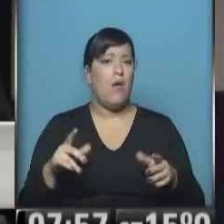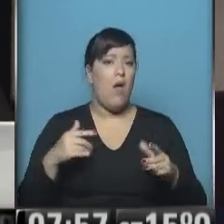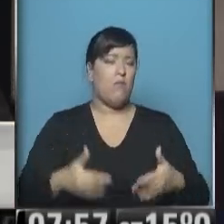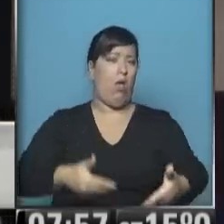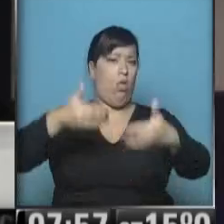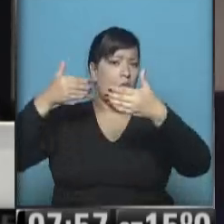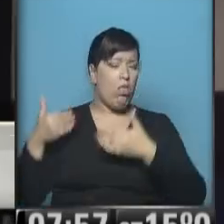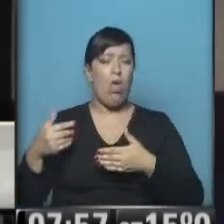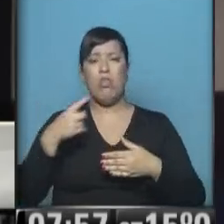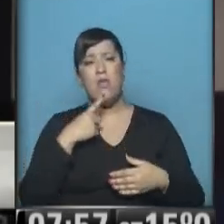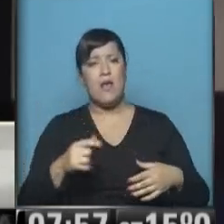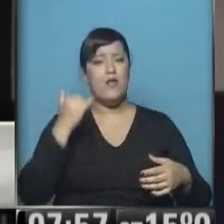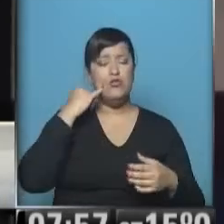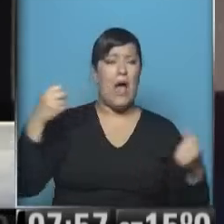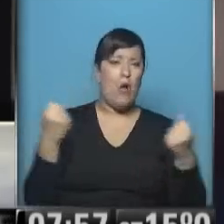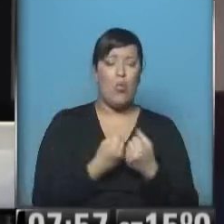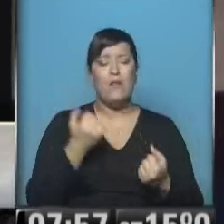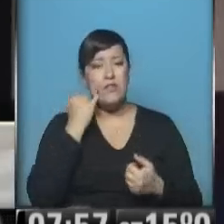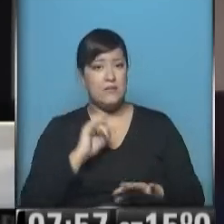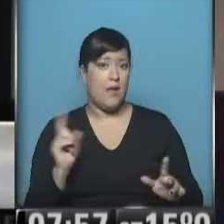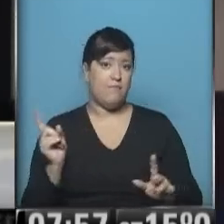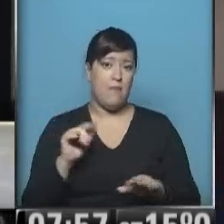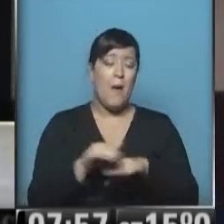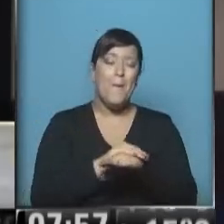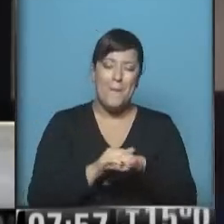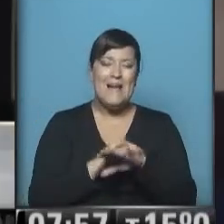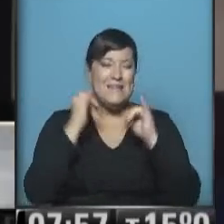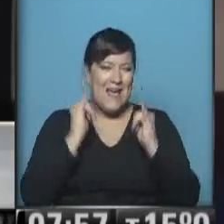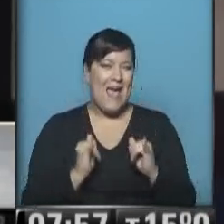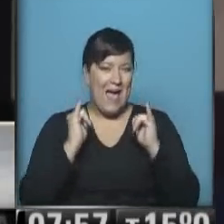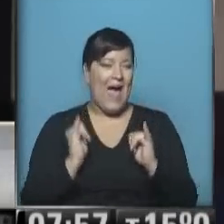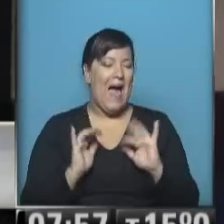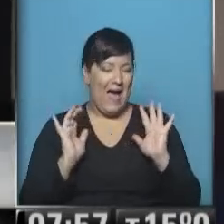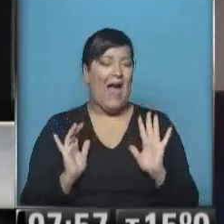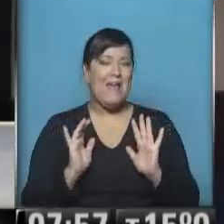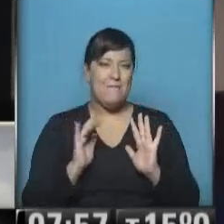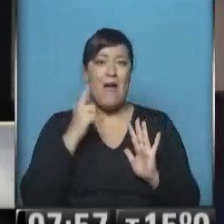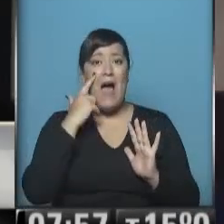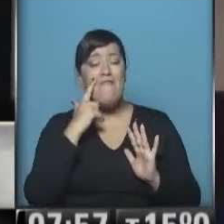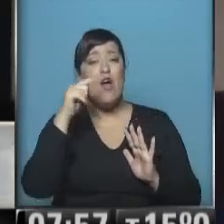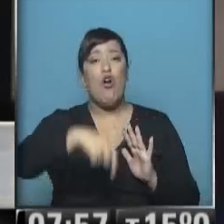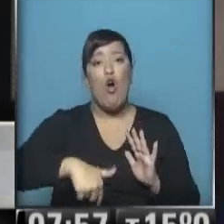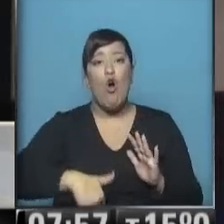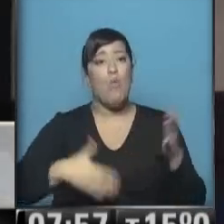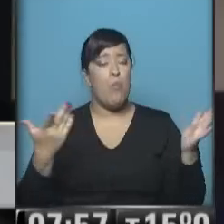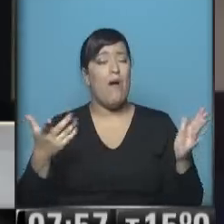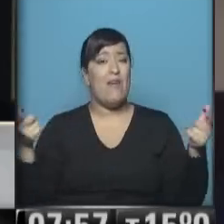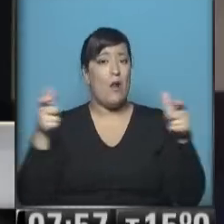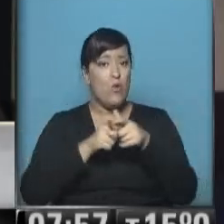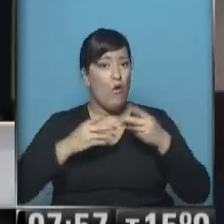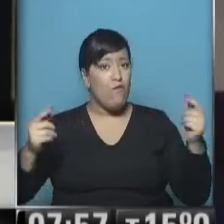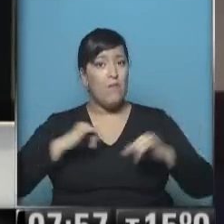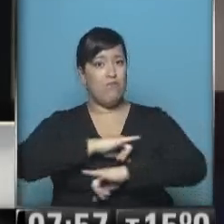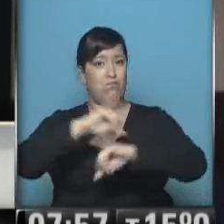salieron a decir que ya el acuerdo estaba es decir alguna base debe haber para que este acuerdo se se alcance no